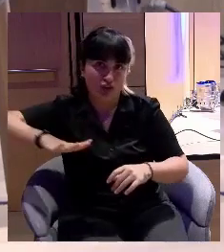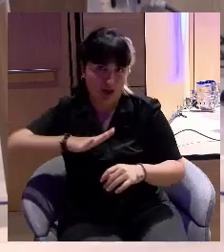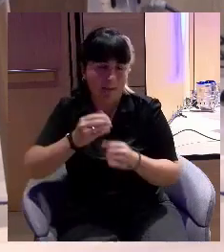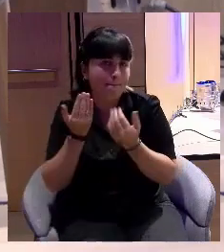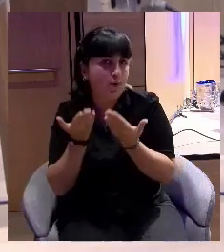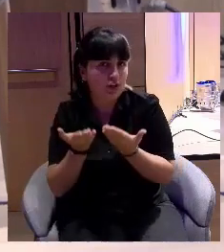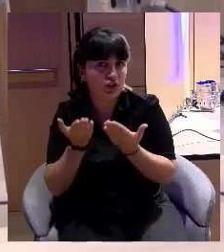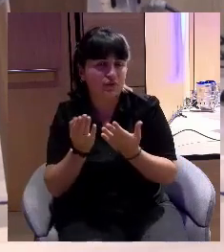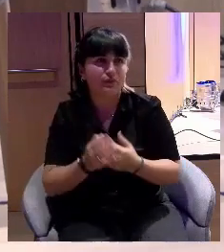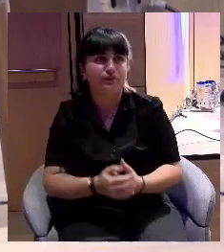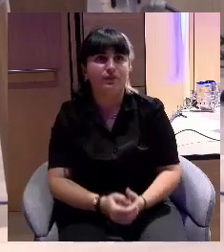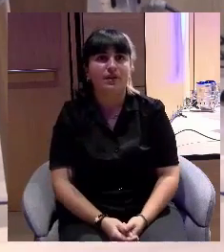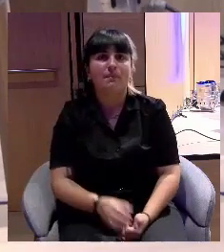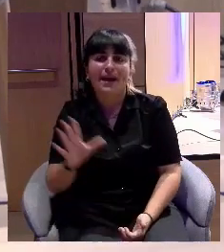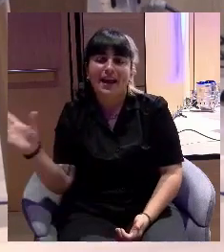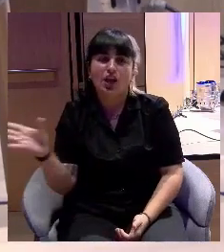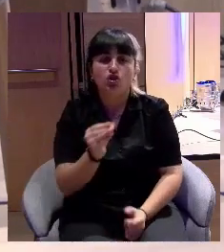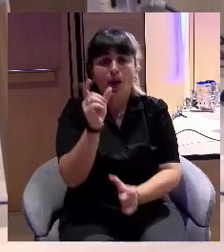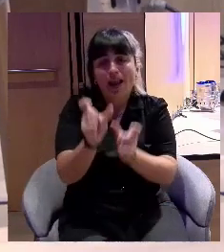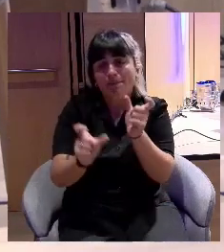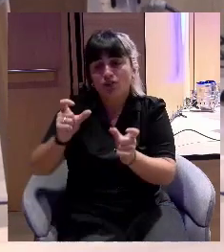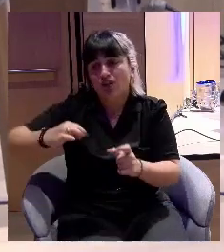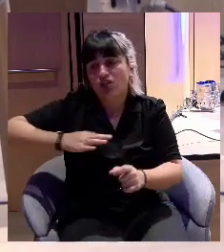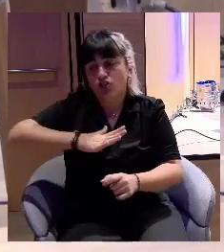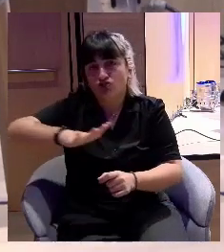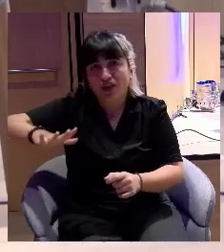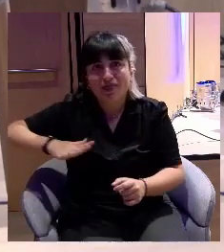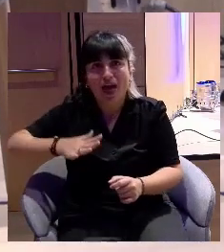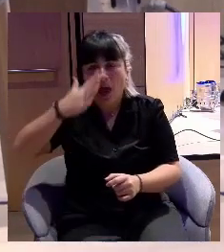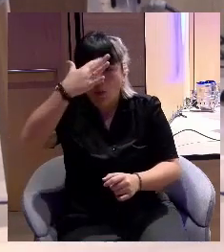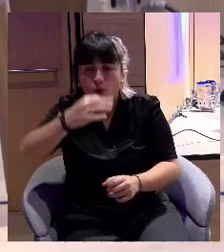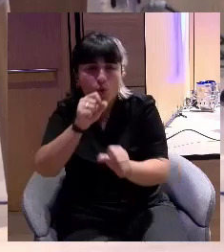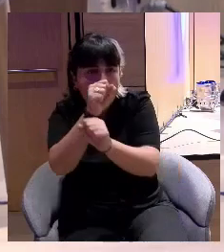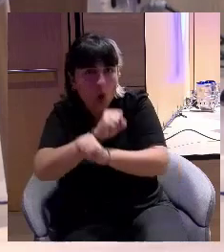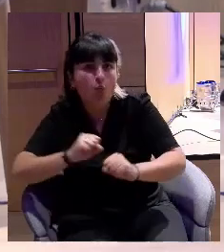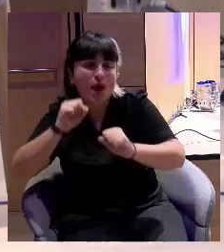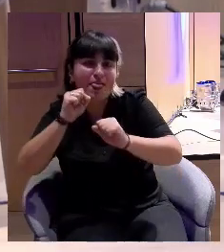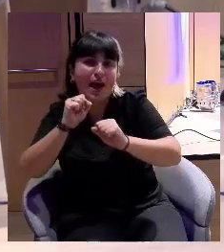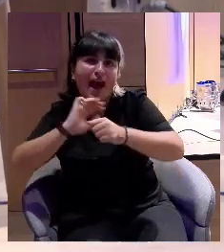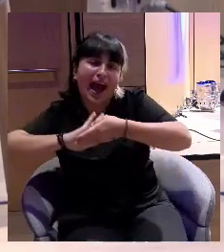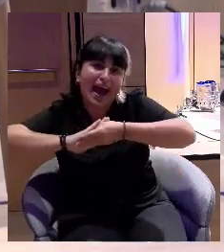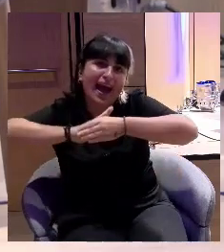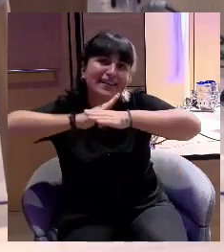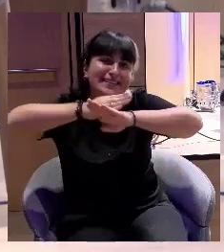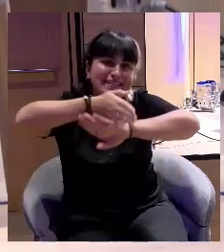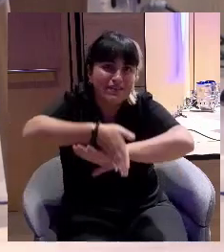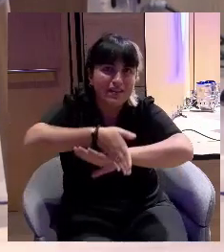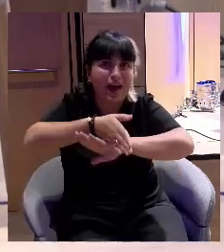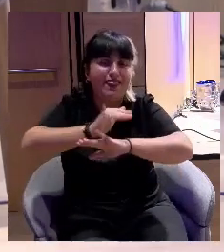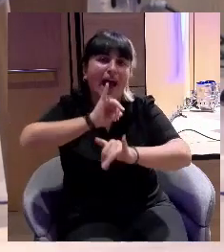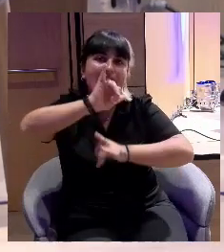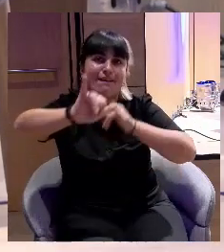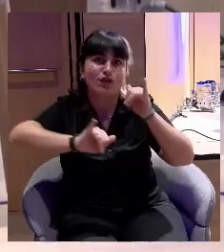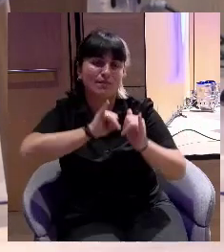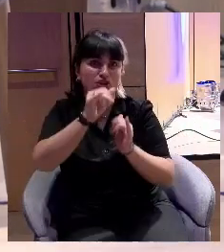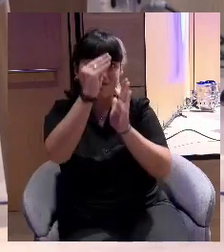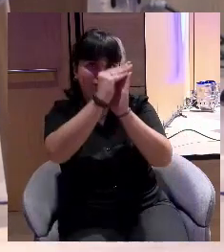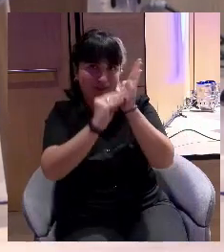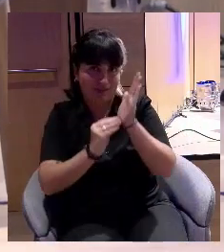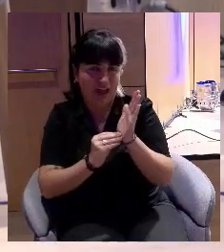código, para que otros lo puedan usar y aprovecharlo y que esto se pueda exponenciar todo el aporte que queremos hacer,